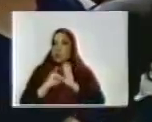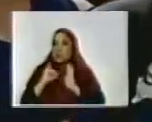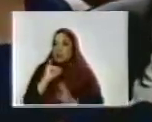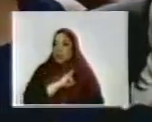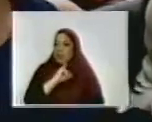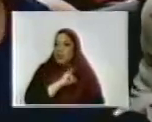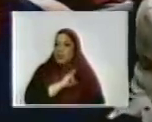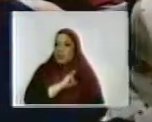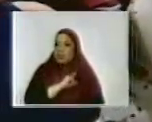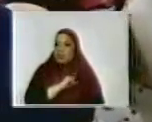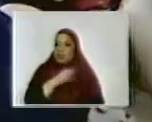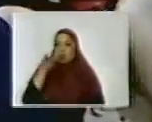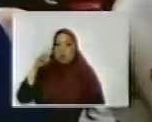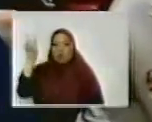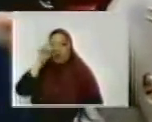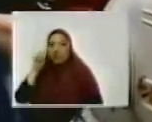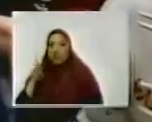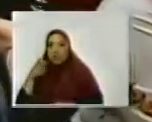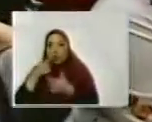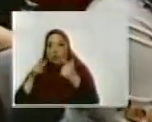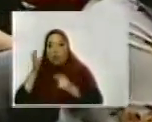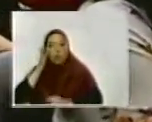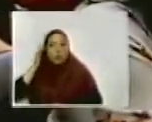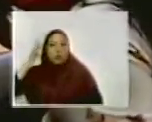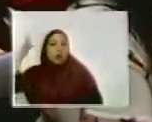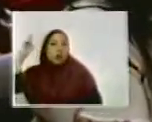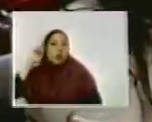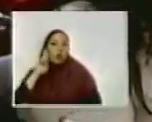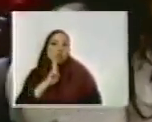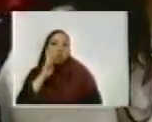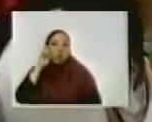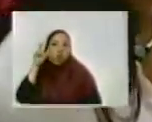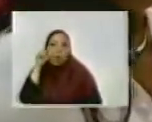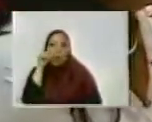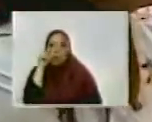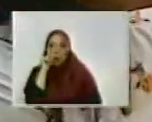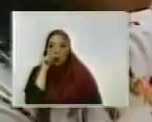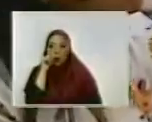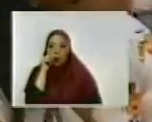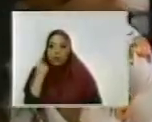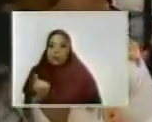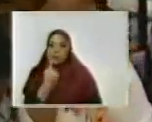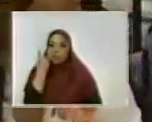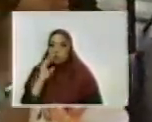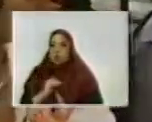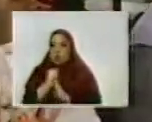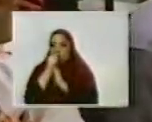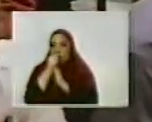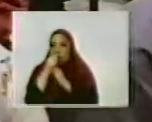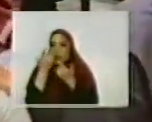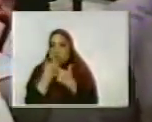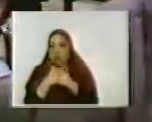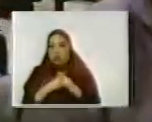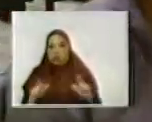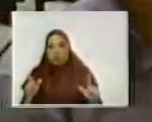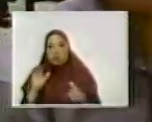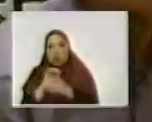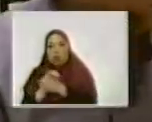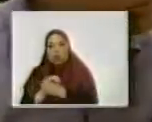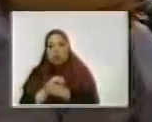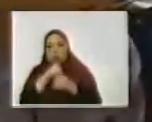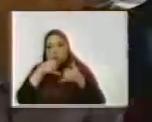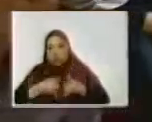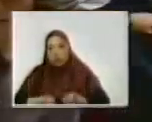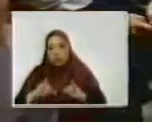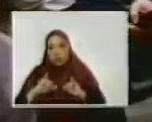de nuestros desvelos. La Venezuela bolivariana que tiene en ese hombre a uno de sus más ilustres y abnegados